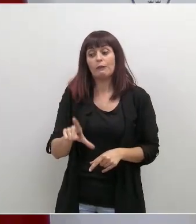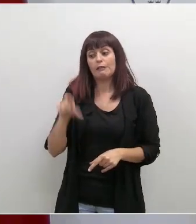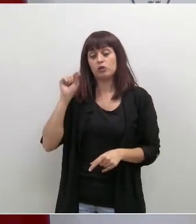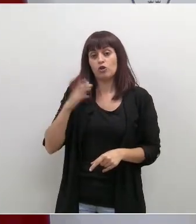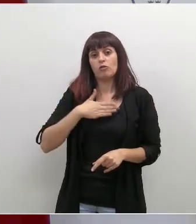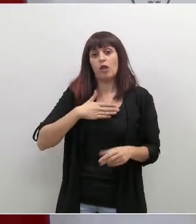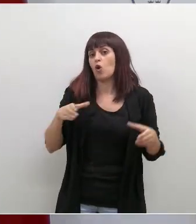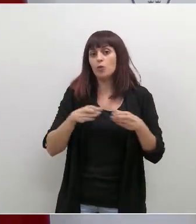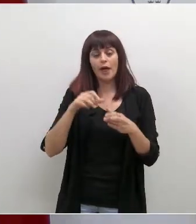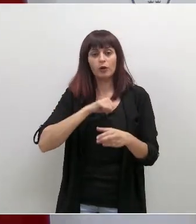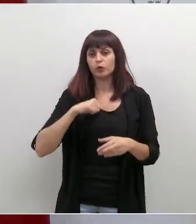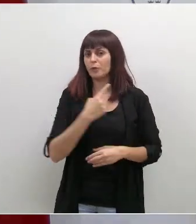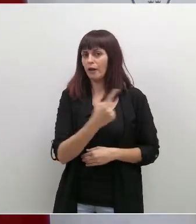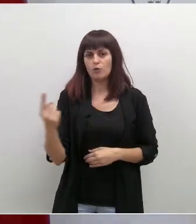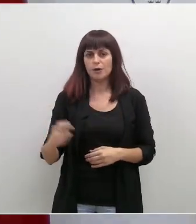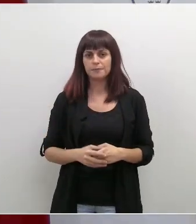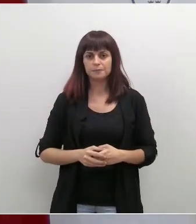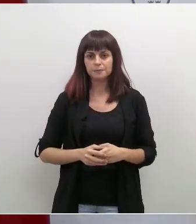sido aplicable a esta comunidad.